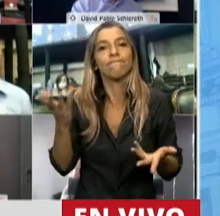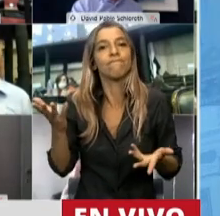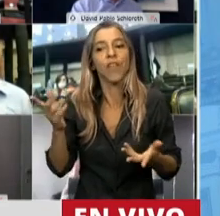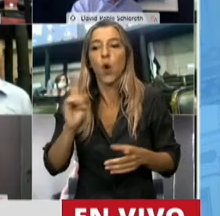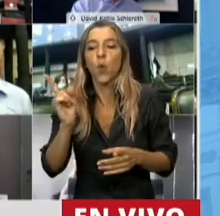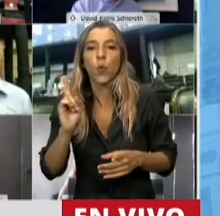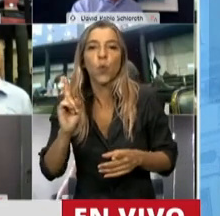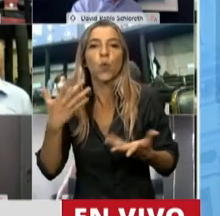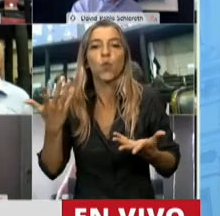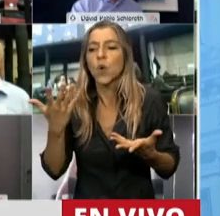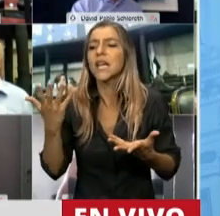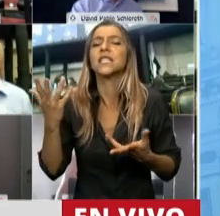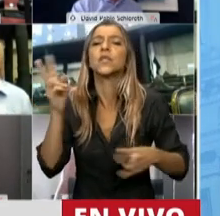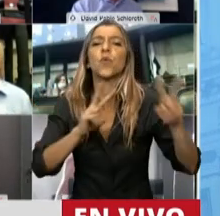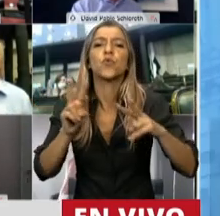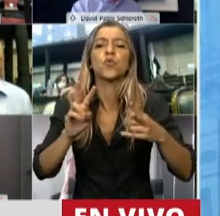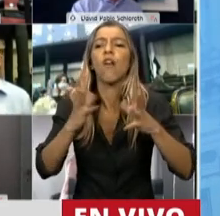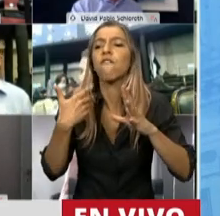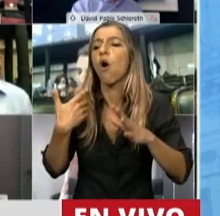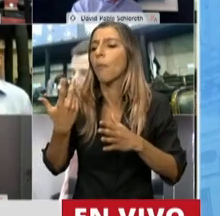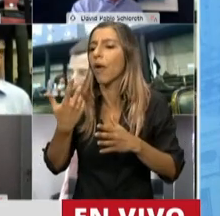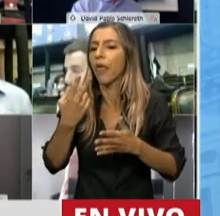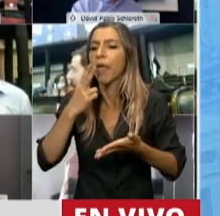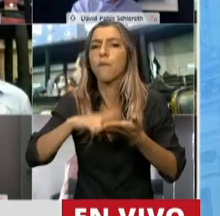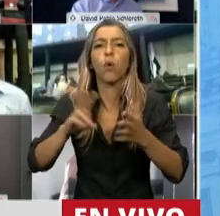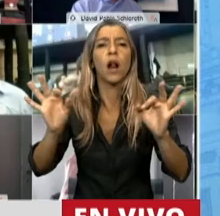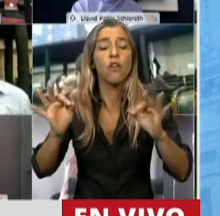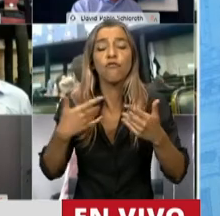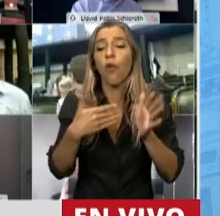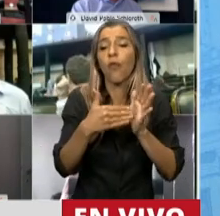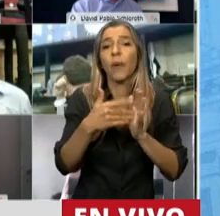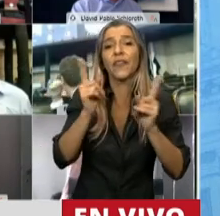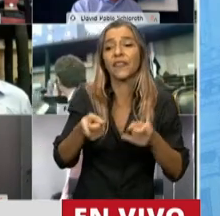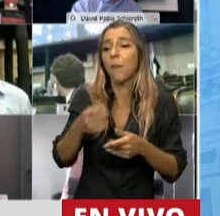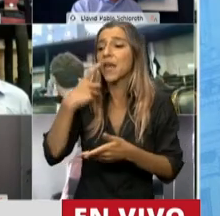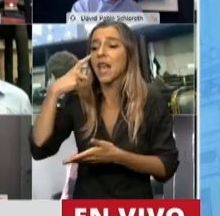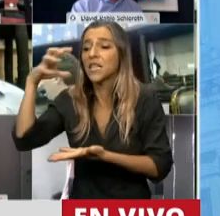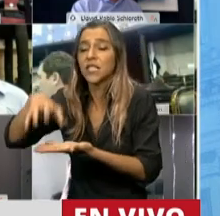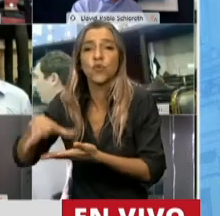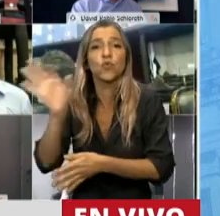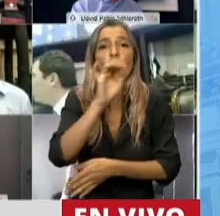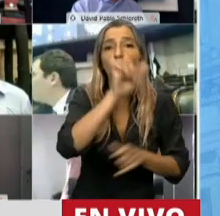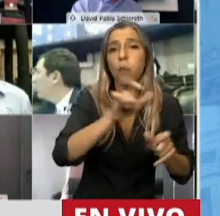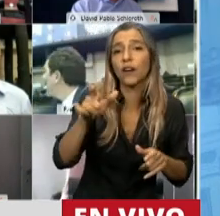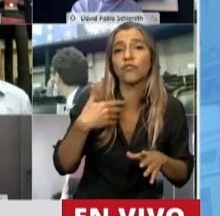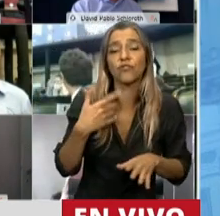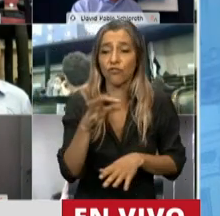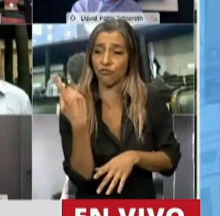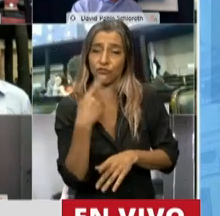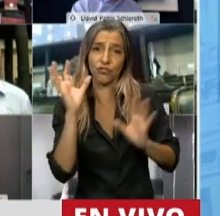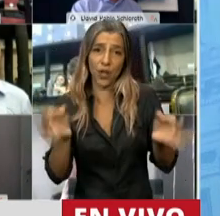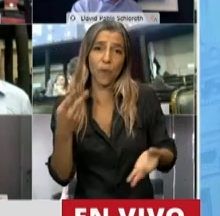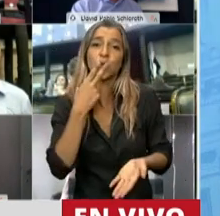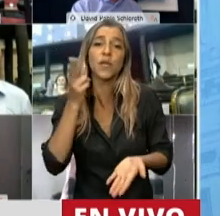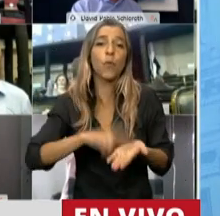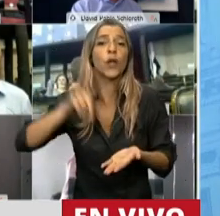la capacidad contributiva del contribuyente. Se sabe que el impacto directo de este tributo se determina en función de 2 variables, que